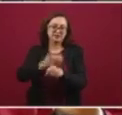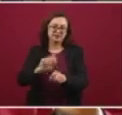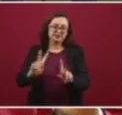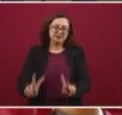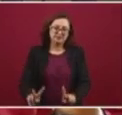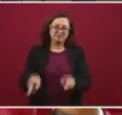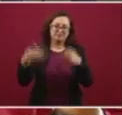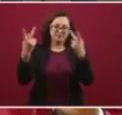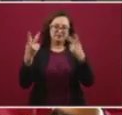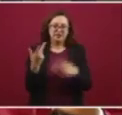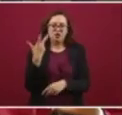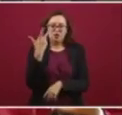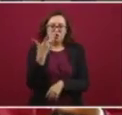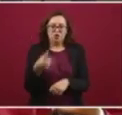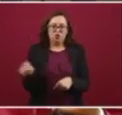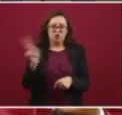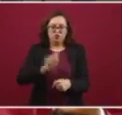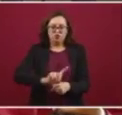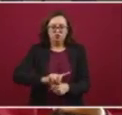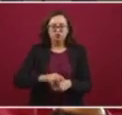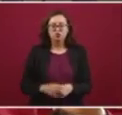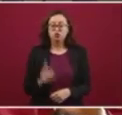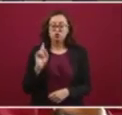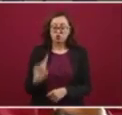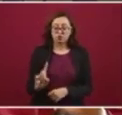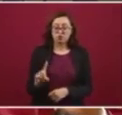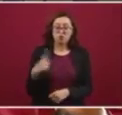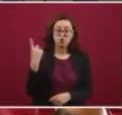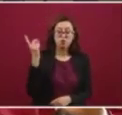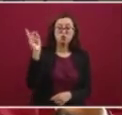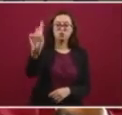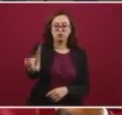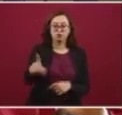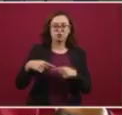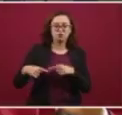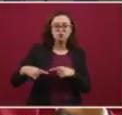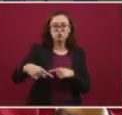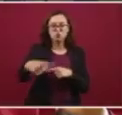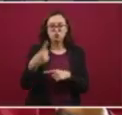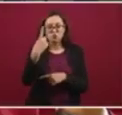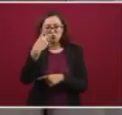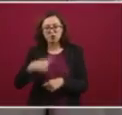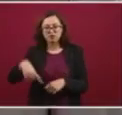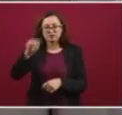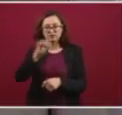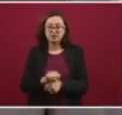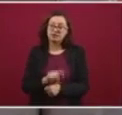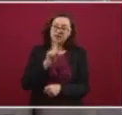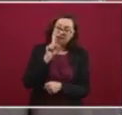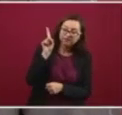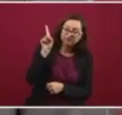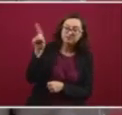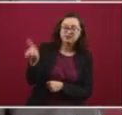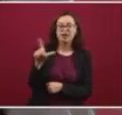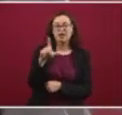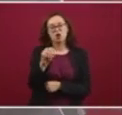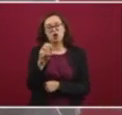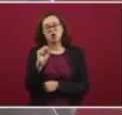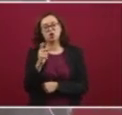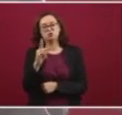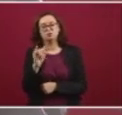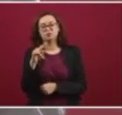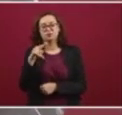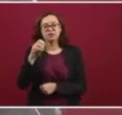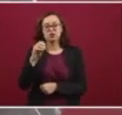estar 8 días, de domingo a domingo, en uno de los salones de Los